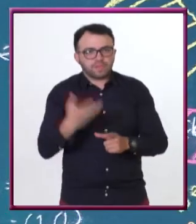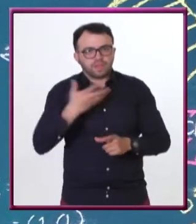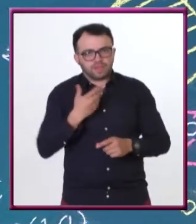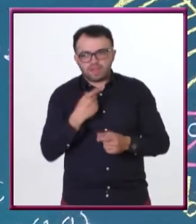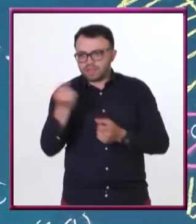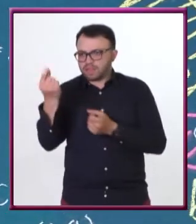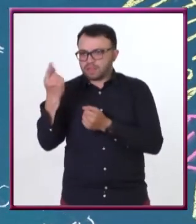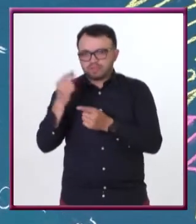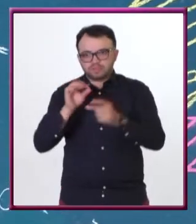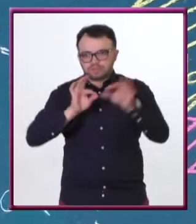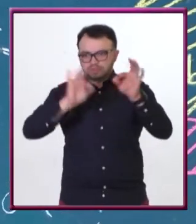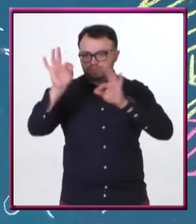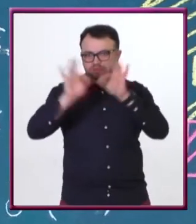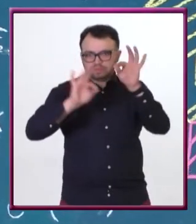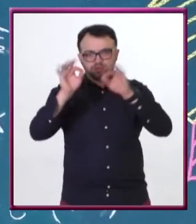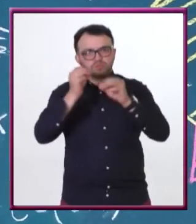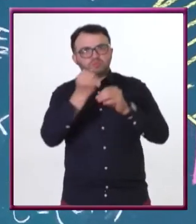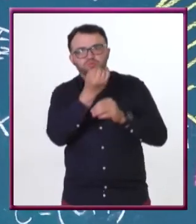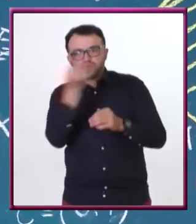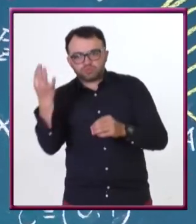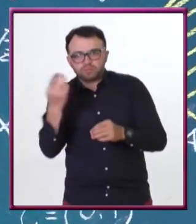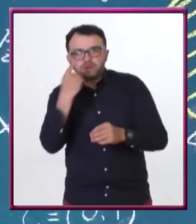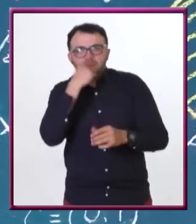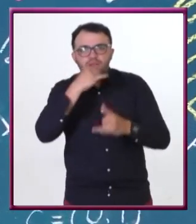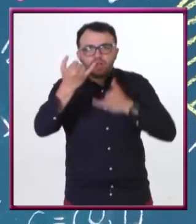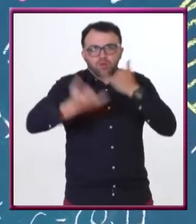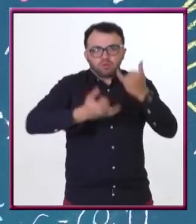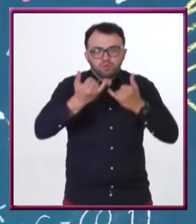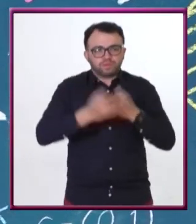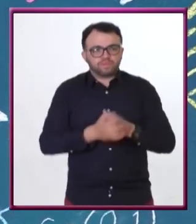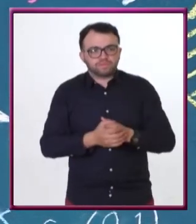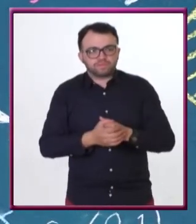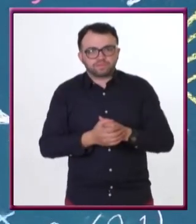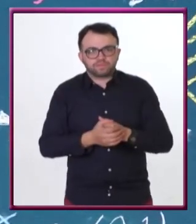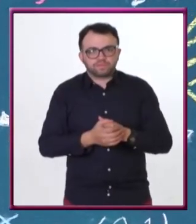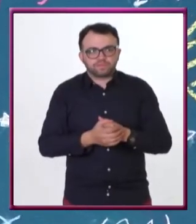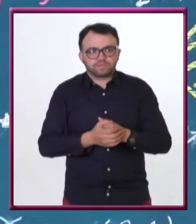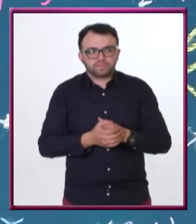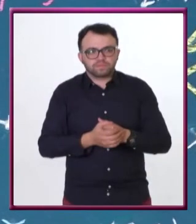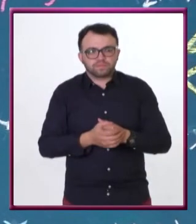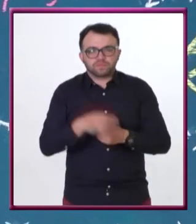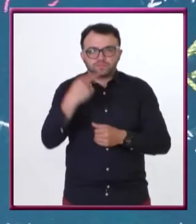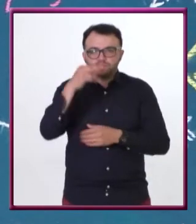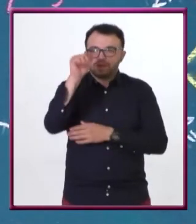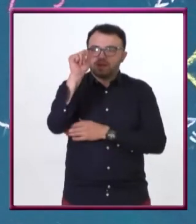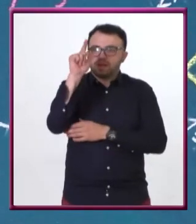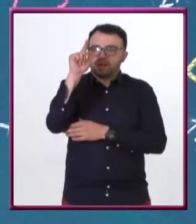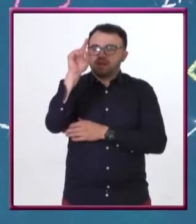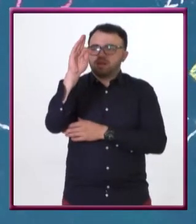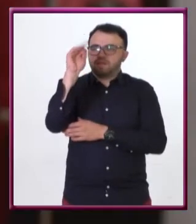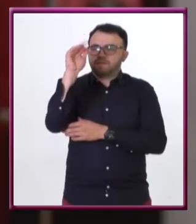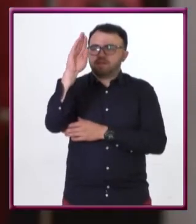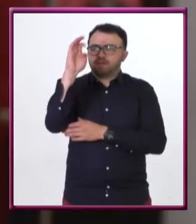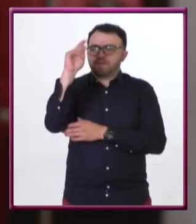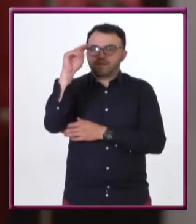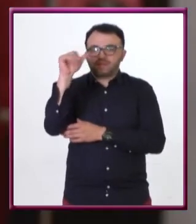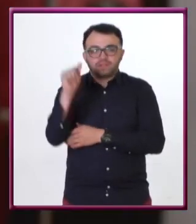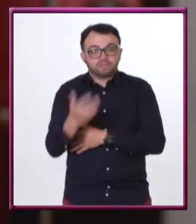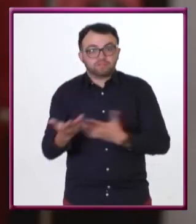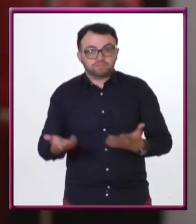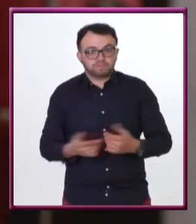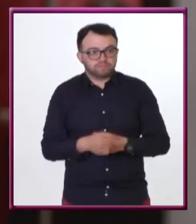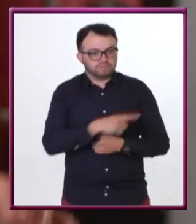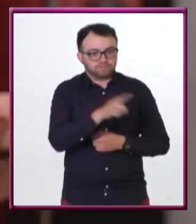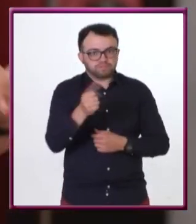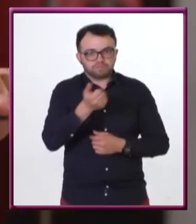que sirven para jugar juegos, ¿no? Y eso es Minimax y alfabeta. Padrísimo. Y los chavos de pensamiento